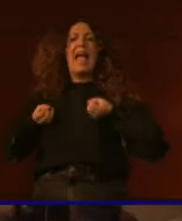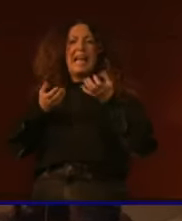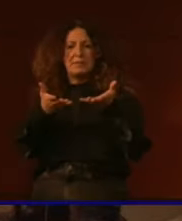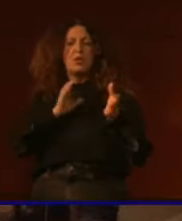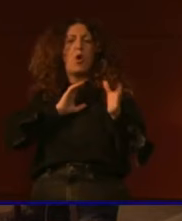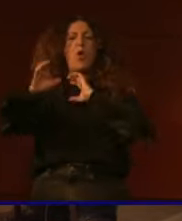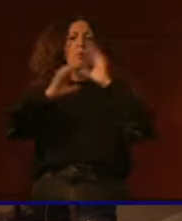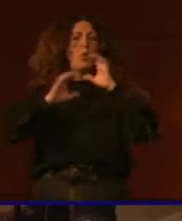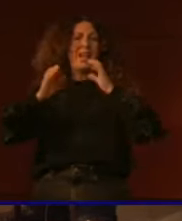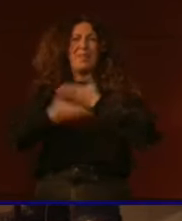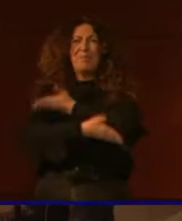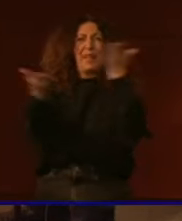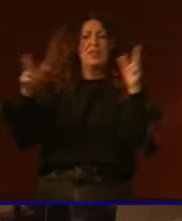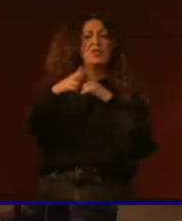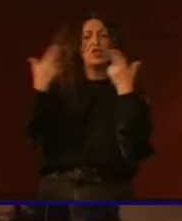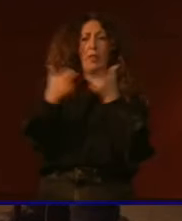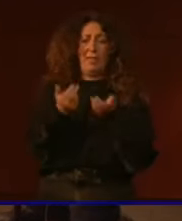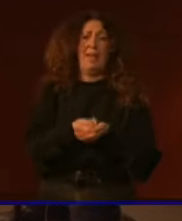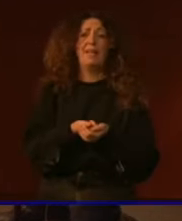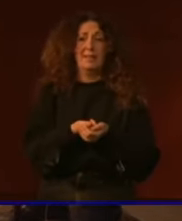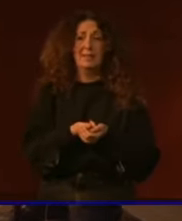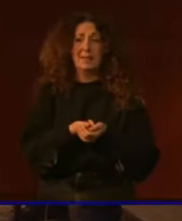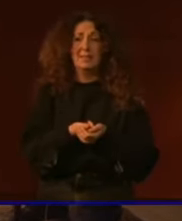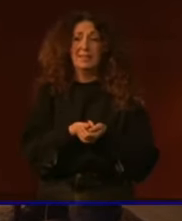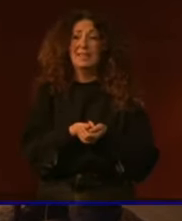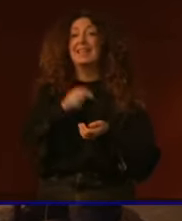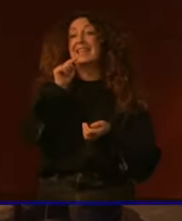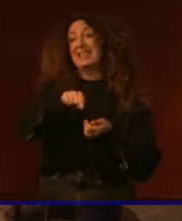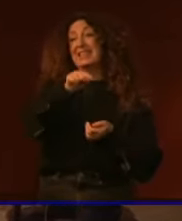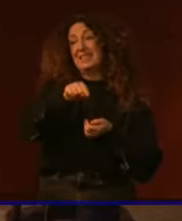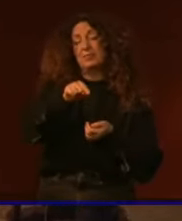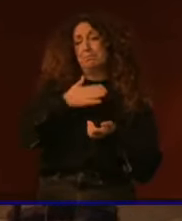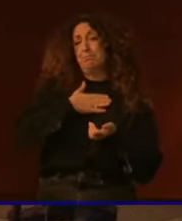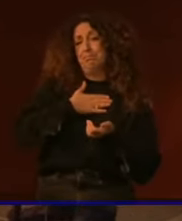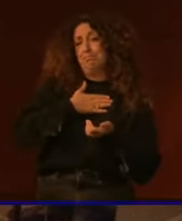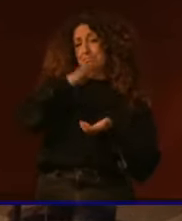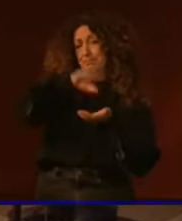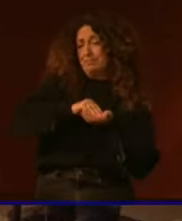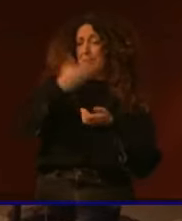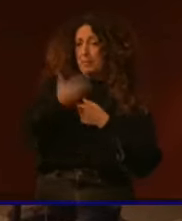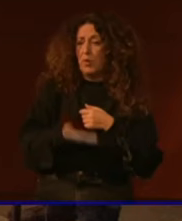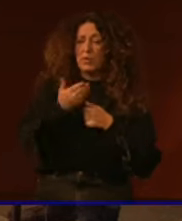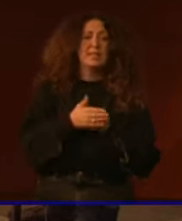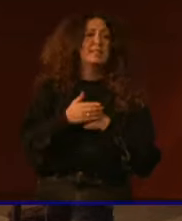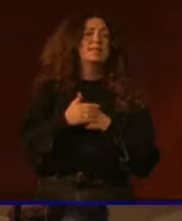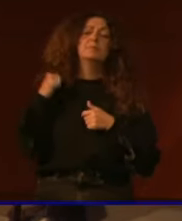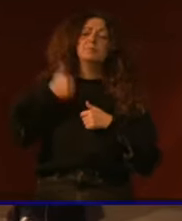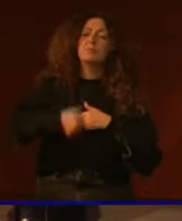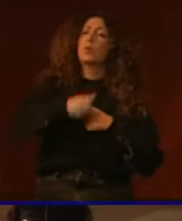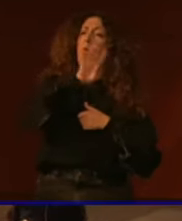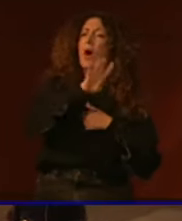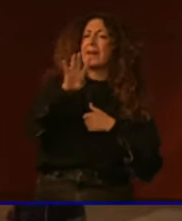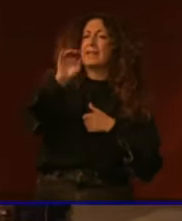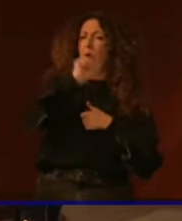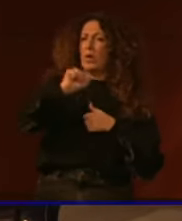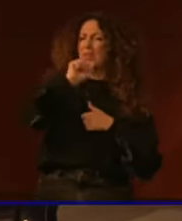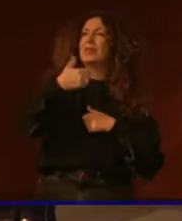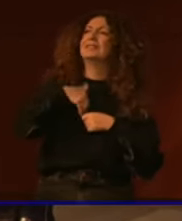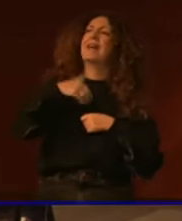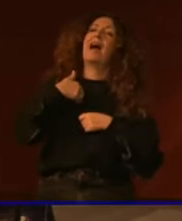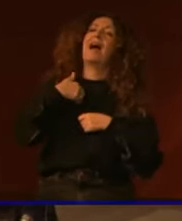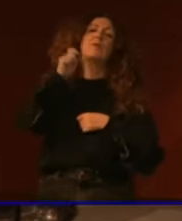directa de la sociedad civil. Por tanto, creo que en este sentido es importante. Llevamos 44 años, vamos a cumplir, de la